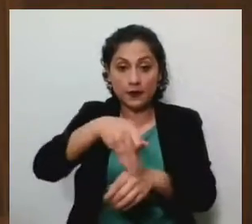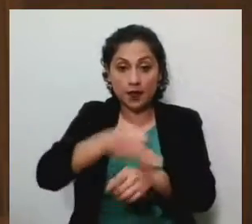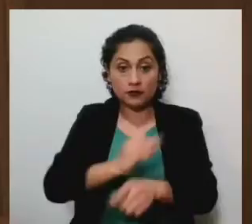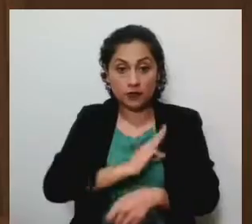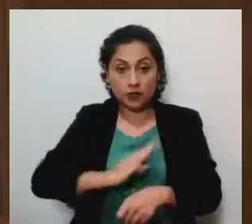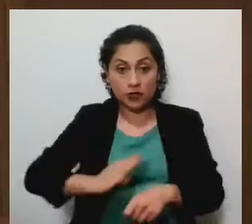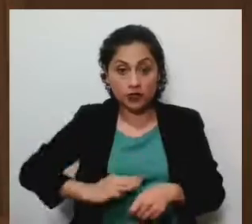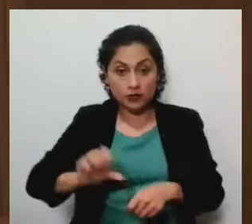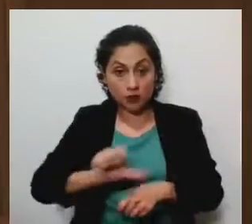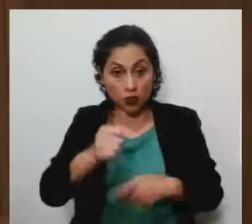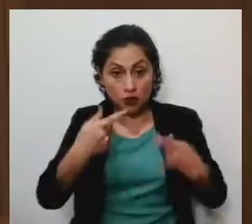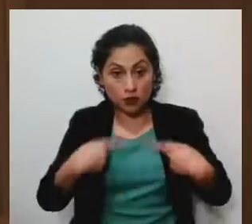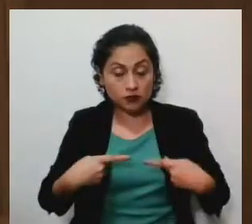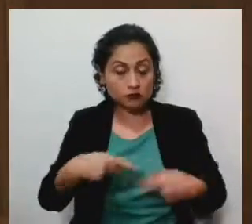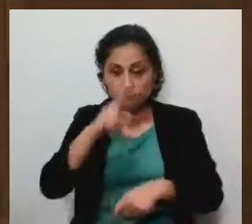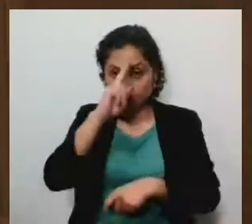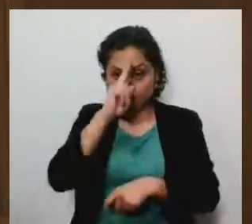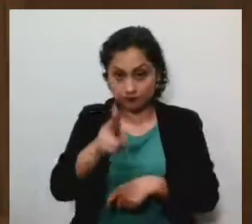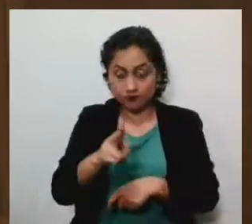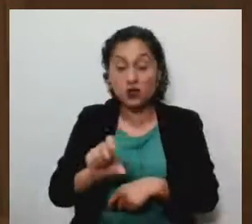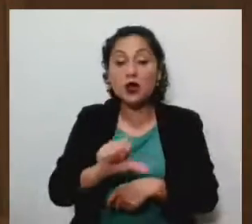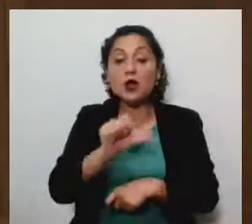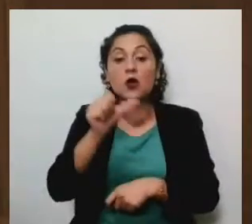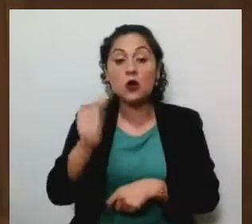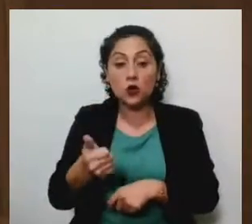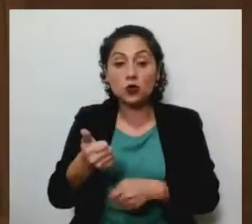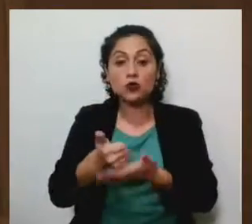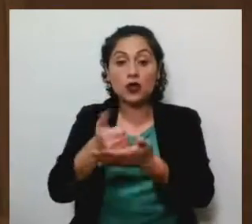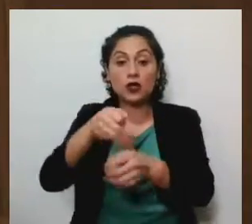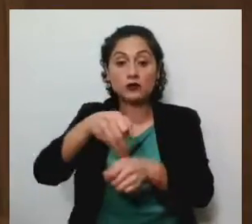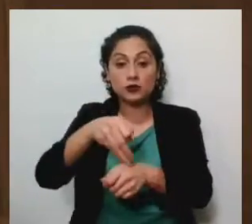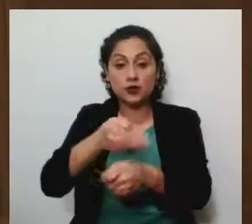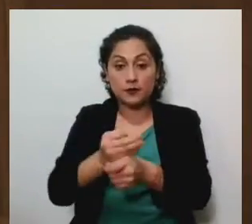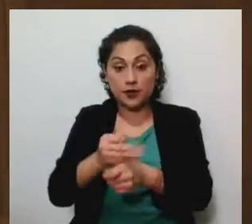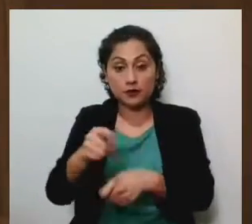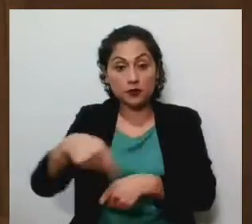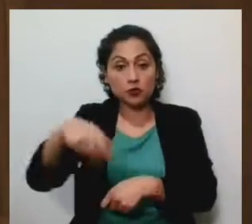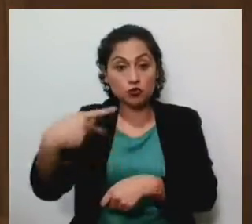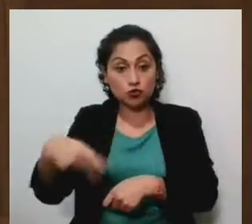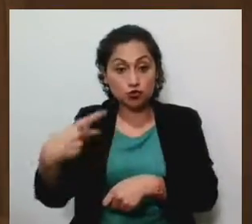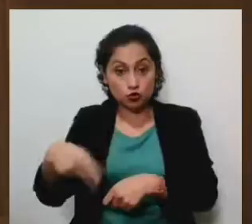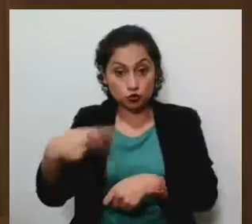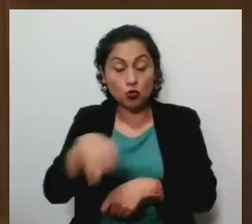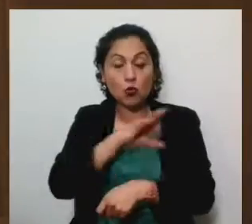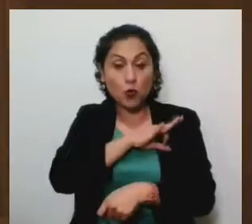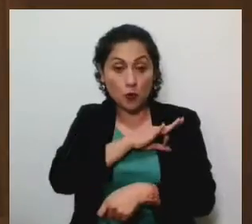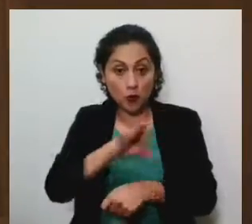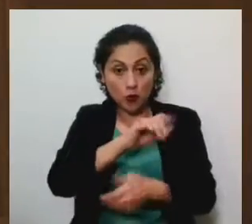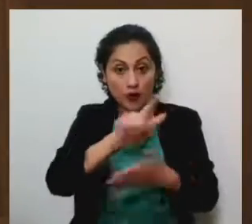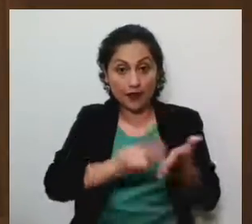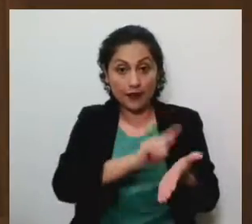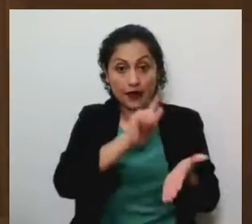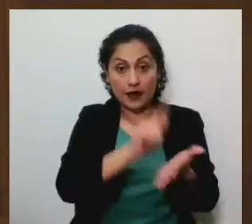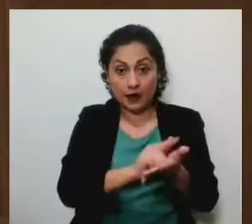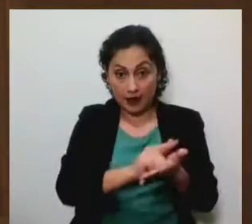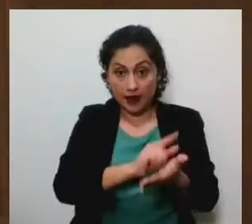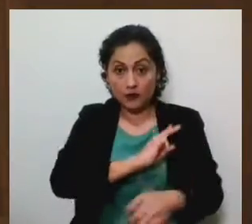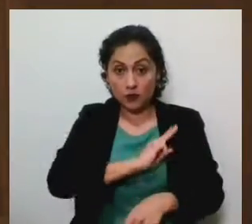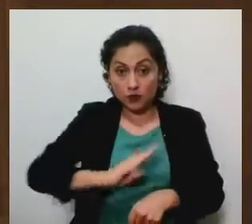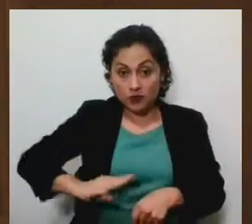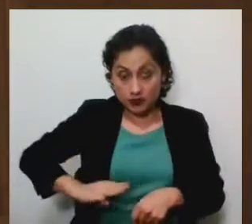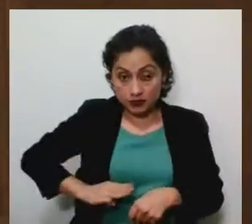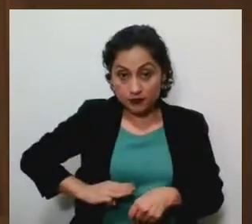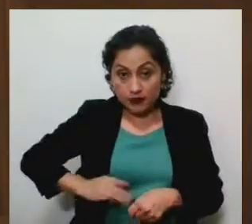los ayuntamientos facultades para aprobar, de acuerdo con las leyes en materia municipal que expidan las legislaturas de los